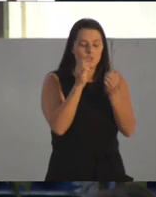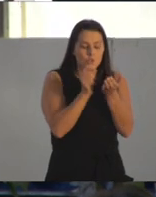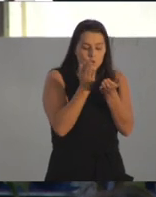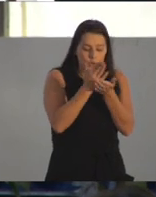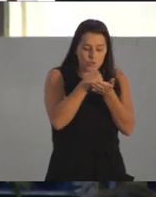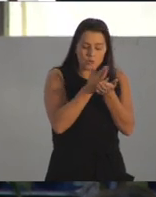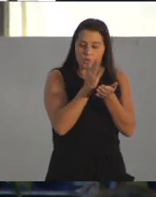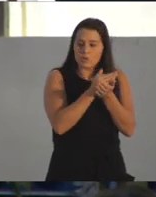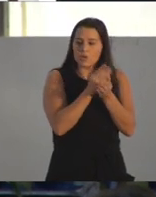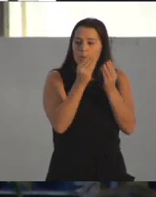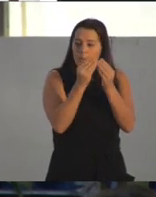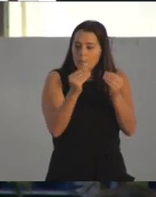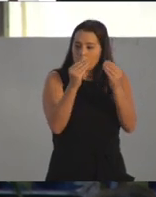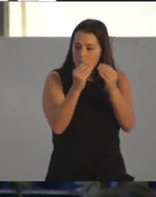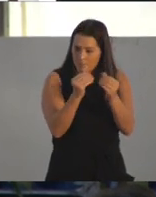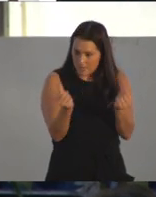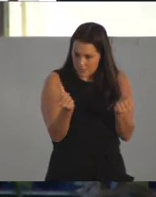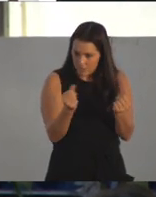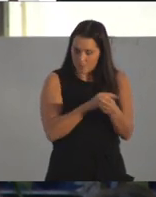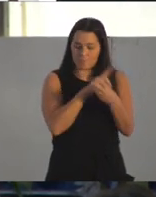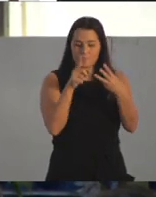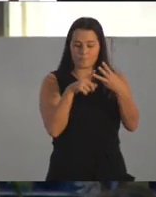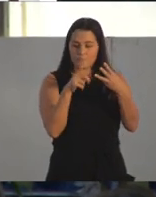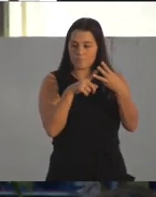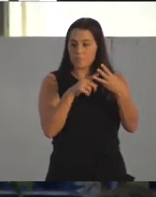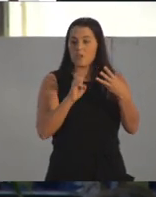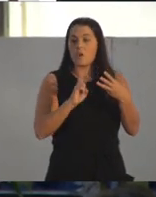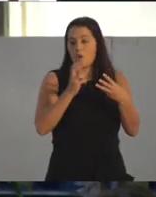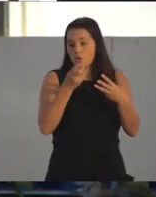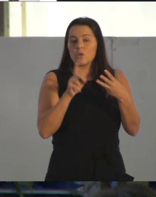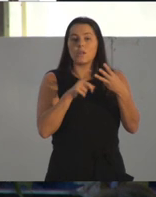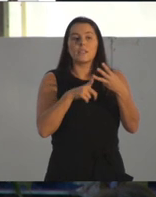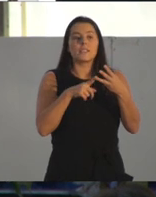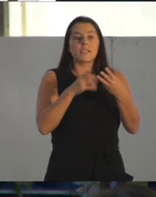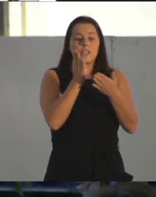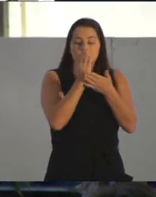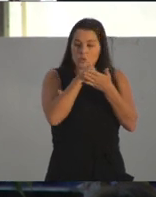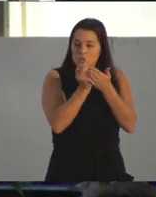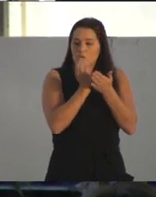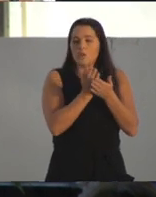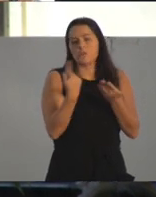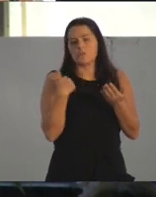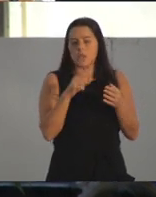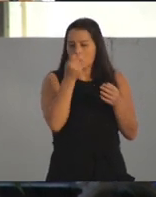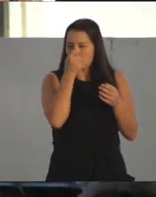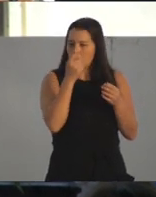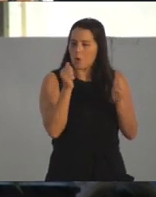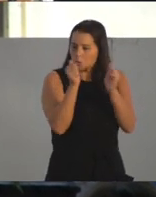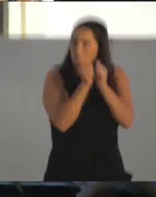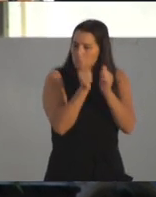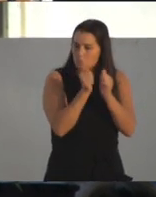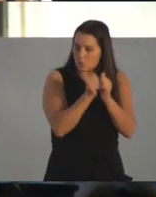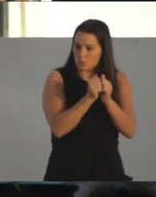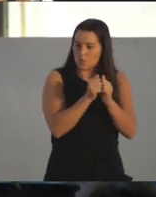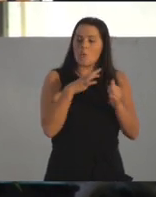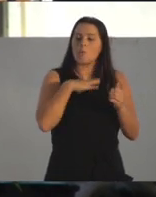trozo más durito, de masticación prácticamente normal, media, por así decirla, se corta con el